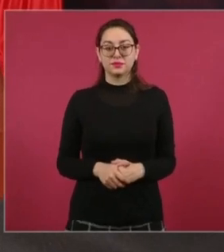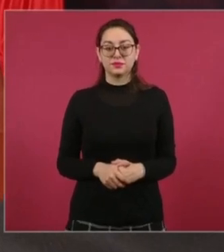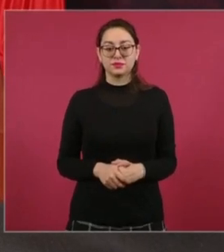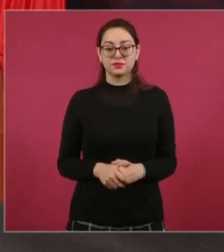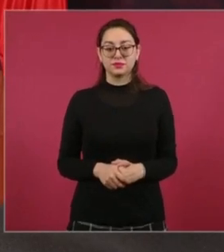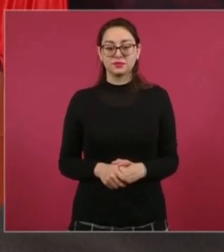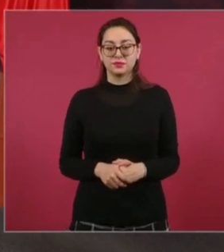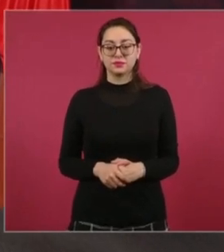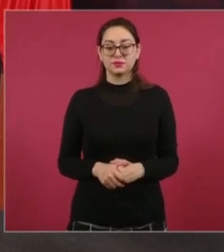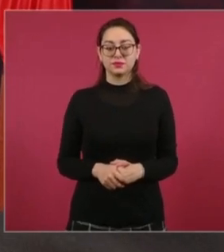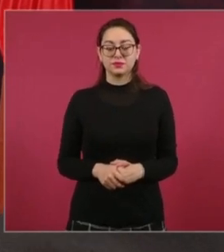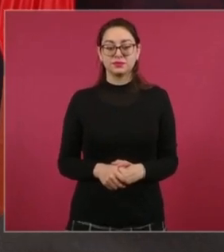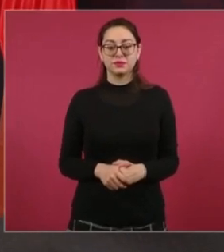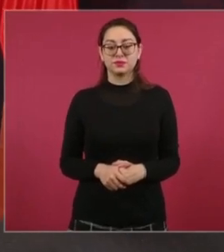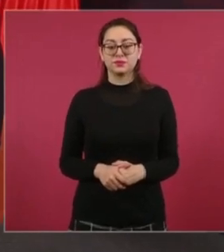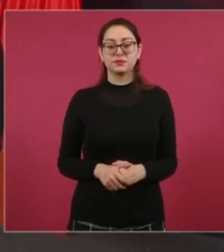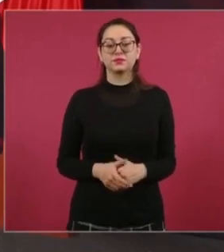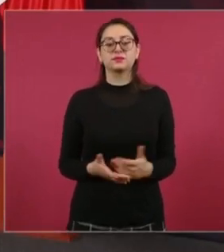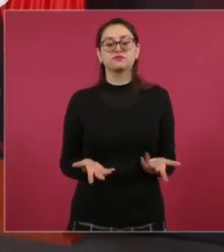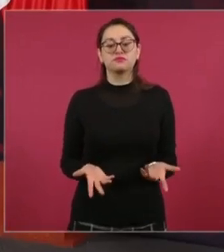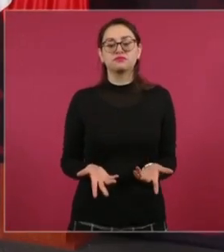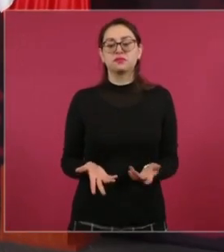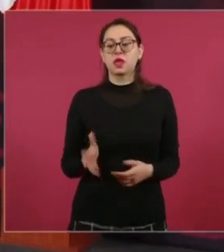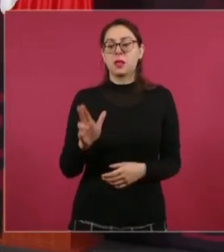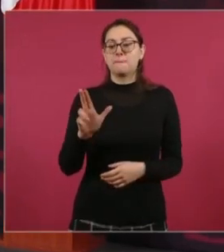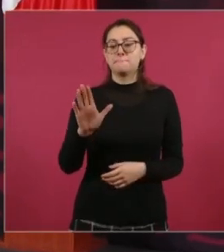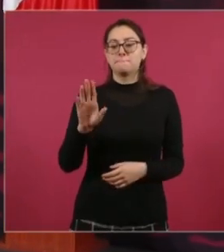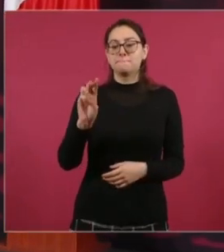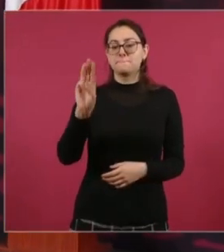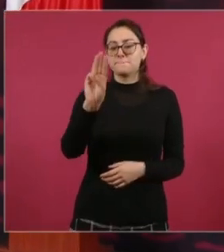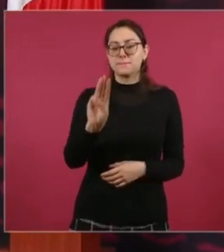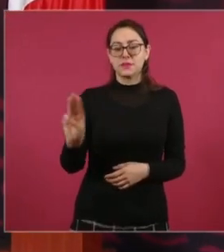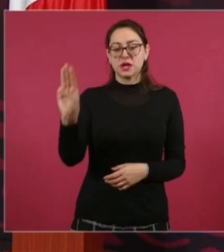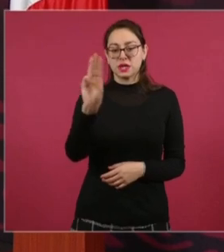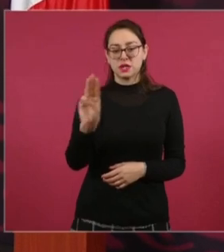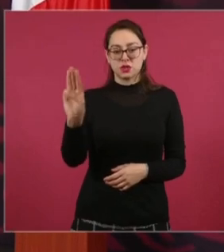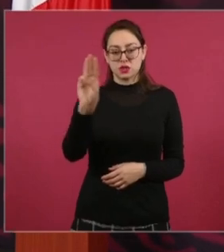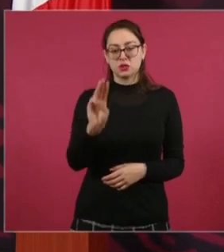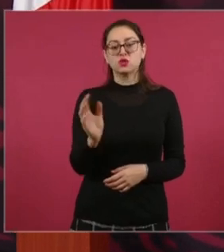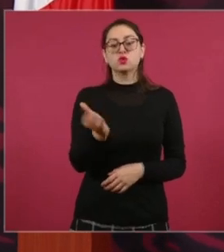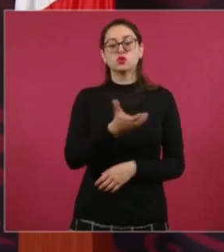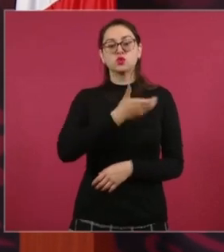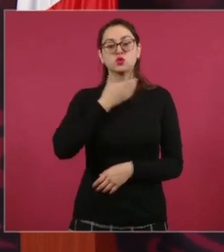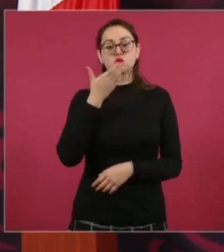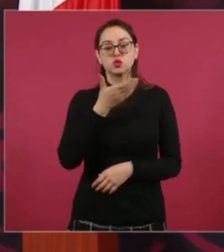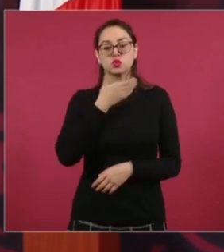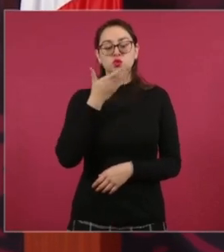Como lo hacemos los miércoles, se